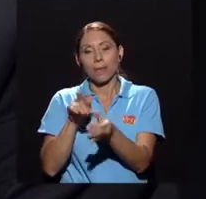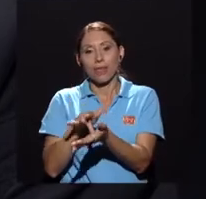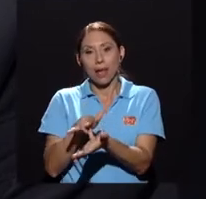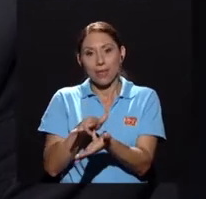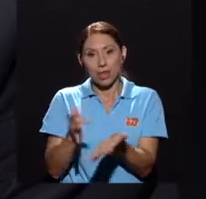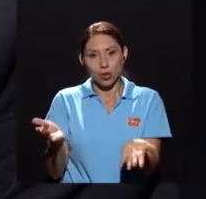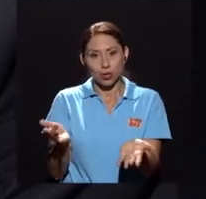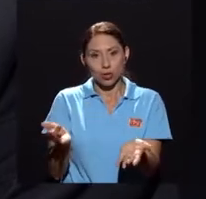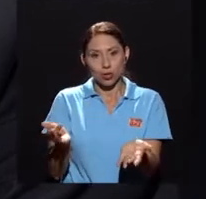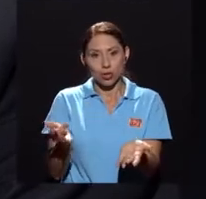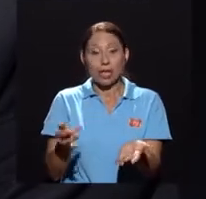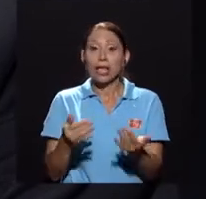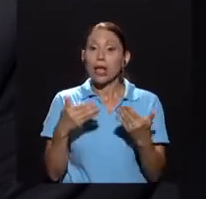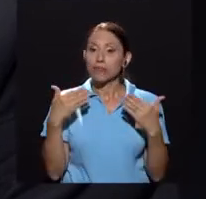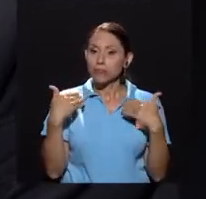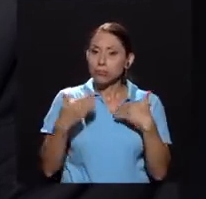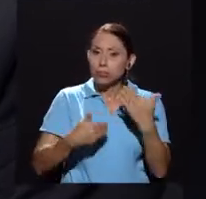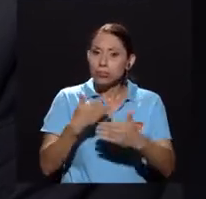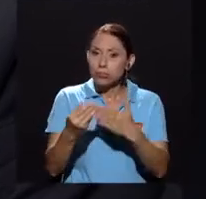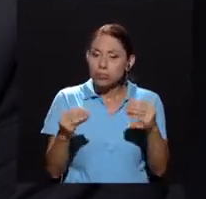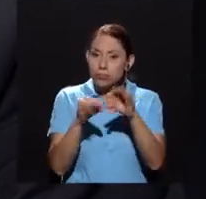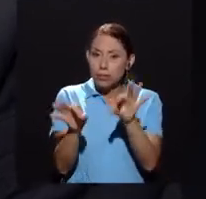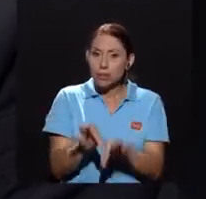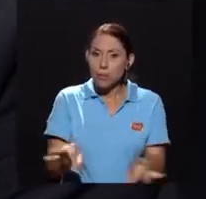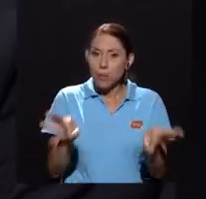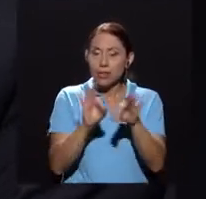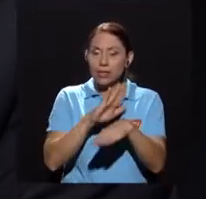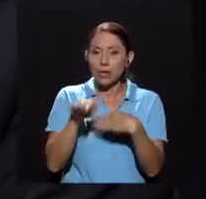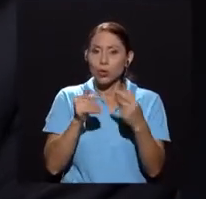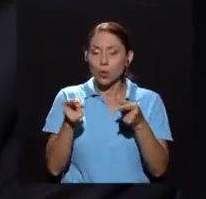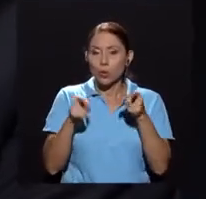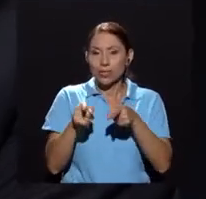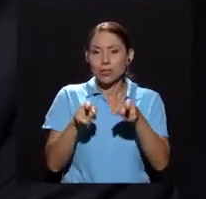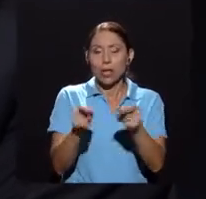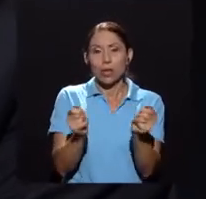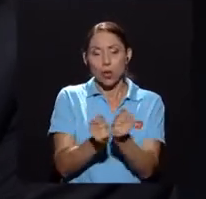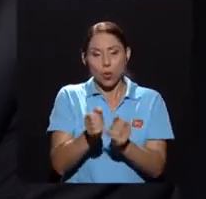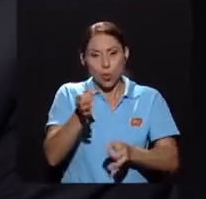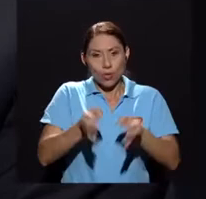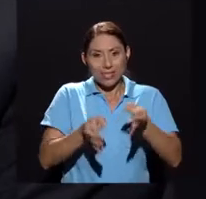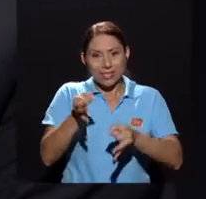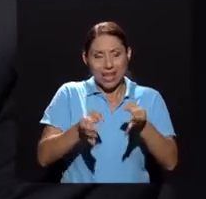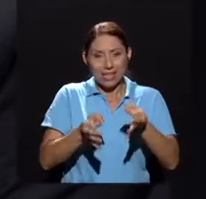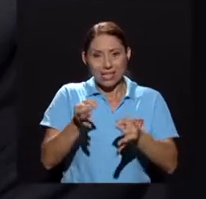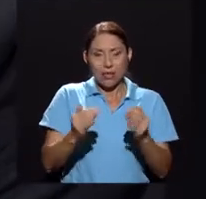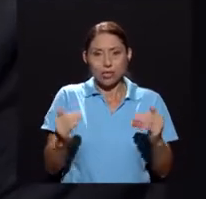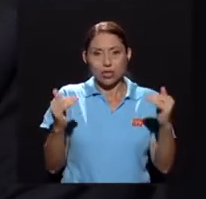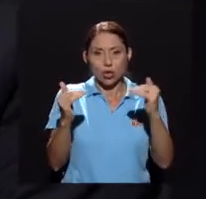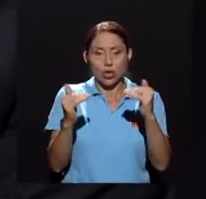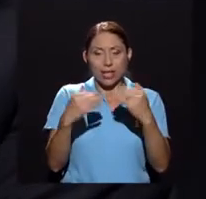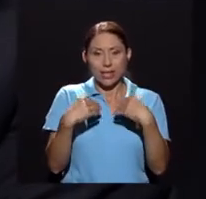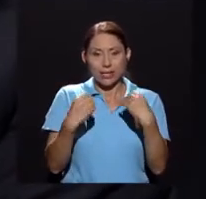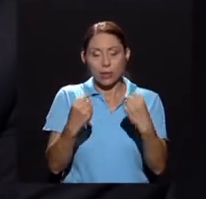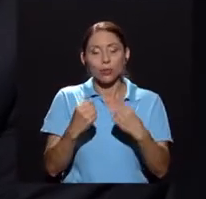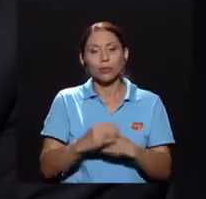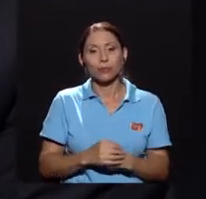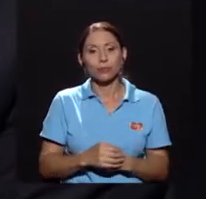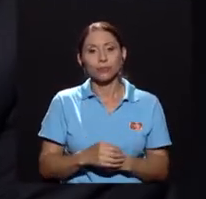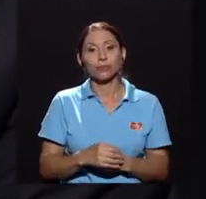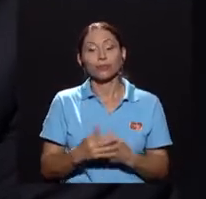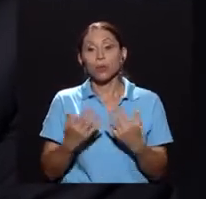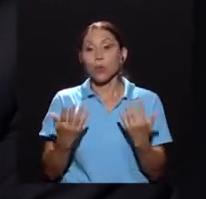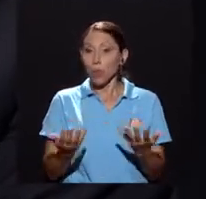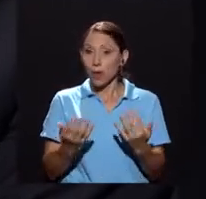toma más importancia con todo lo que está sucediendo con judicialización de la salud y todo ese tema bueno el el germen